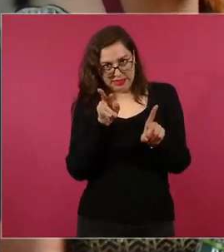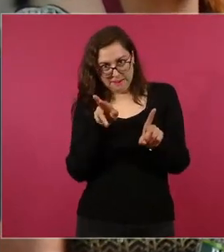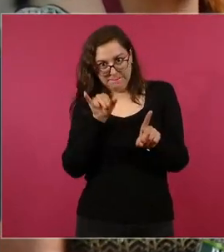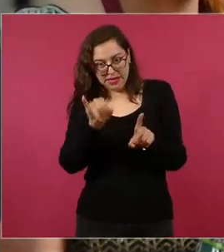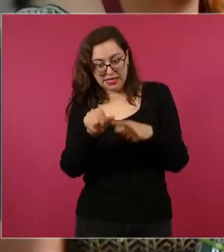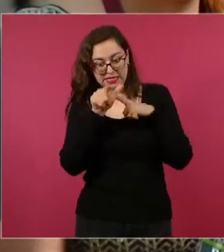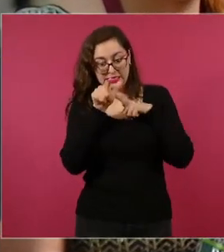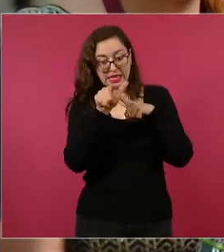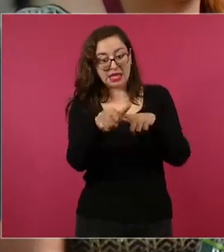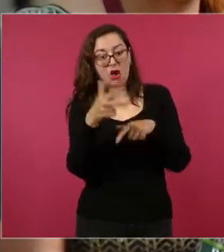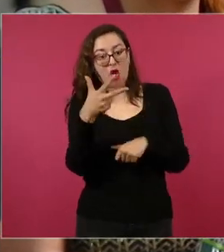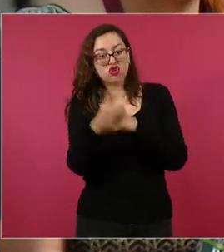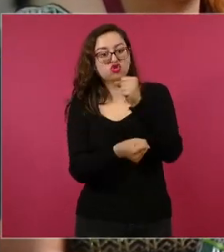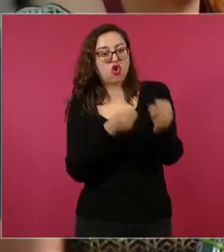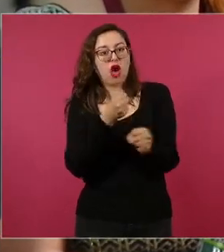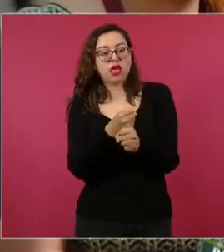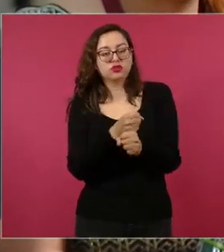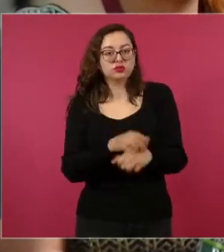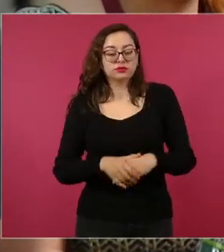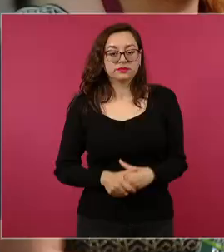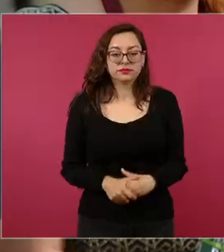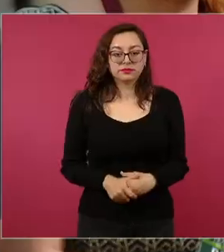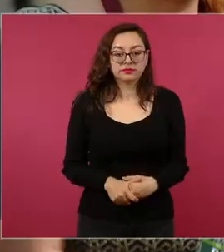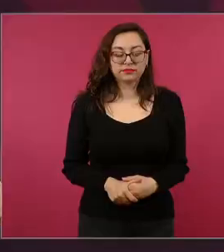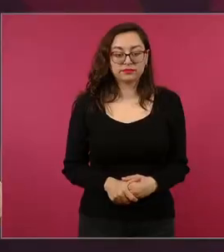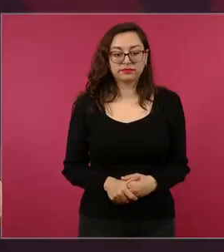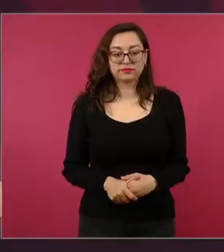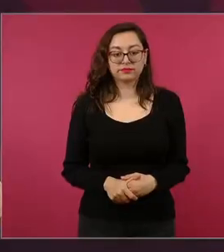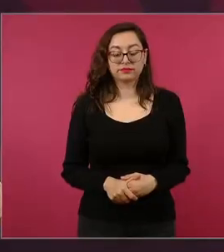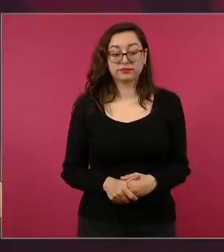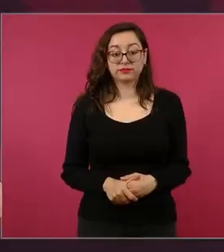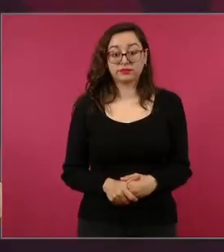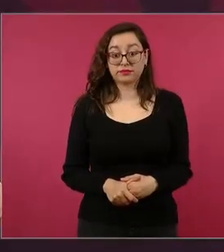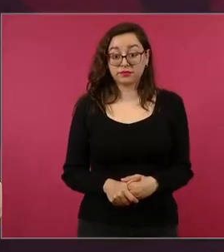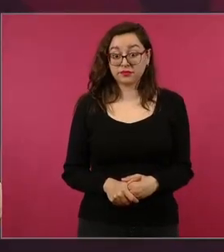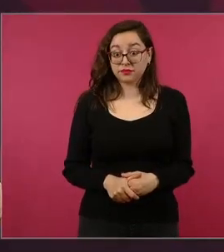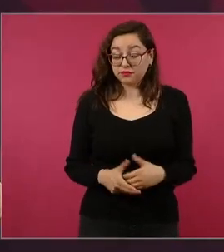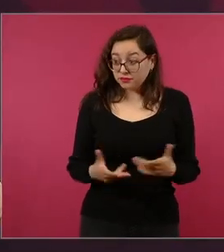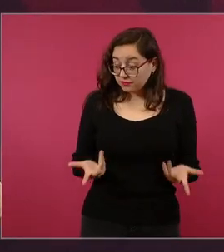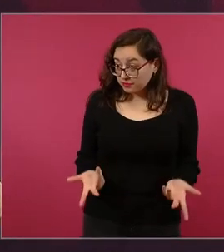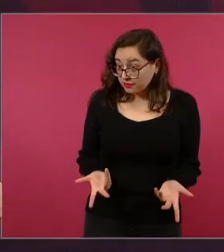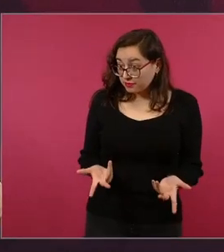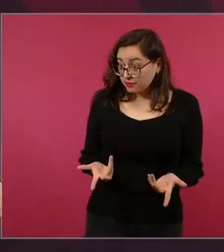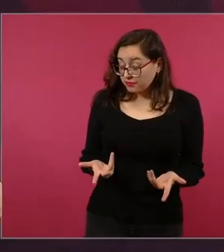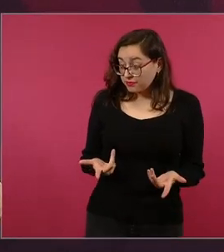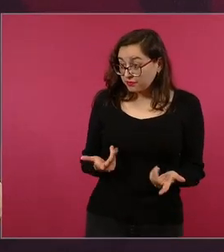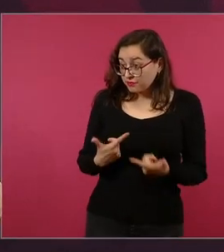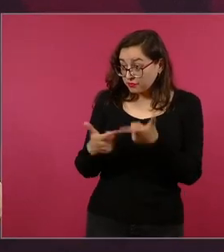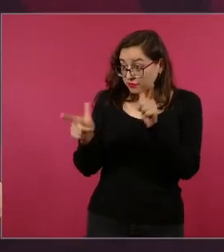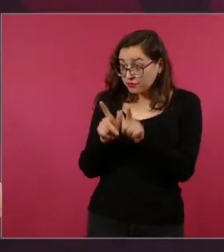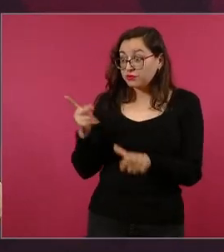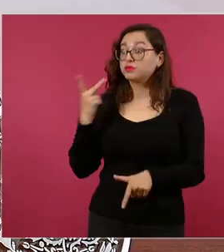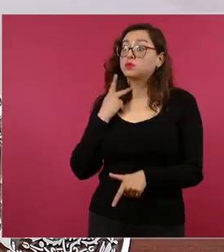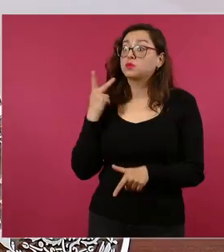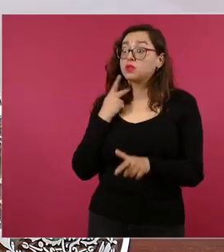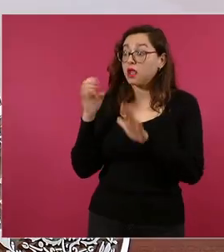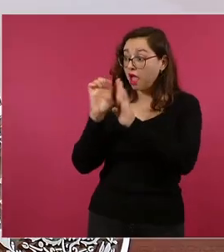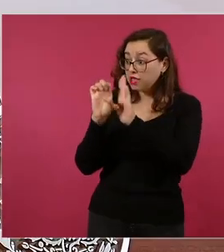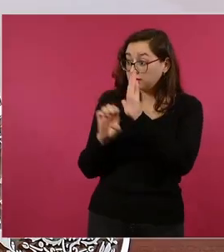su opinión? ¿Cuántos años? 8 años más. O sea, reformaron los estatutos. Sí.